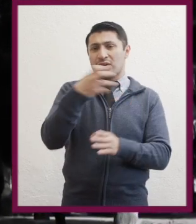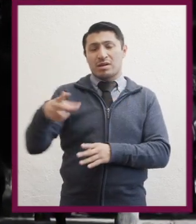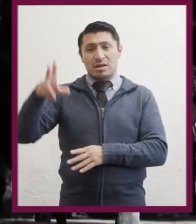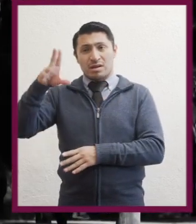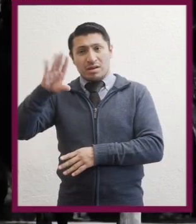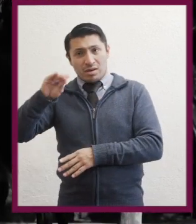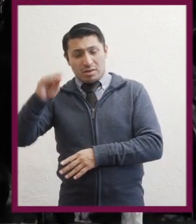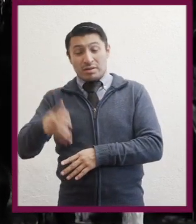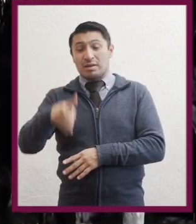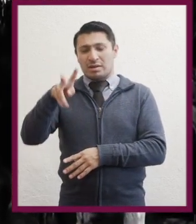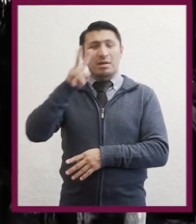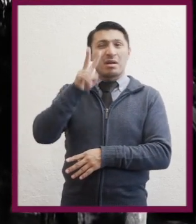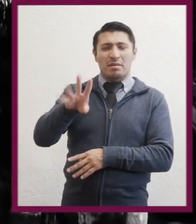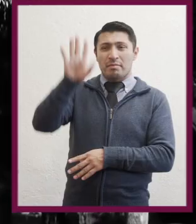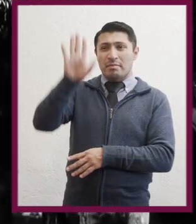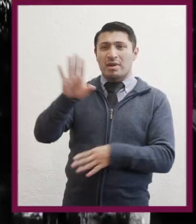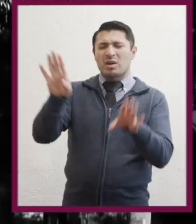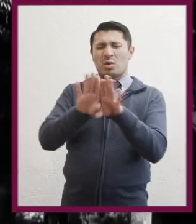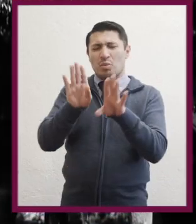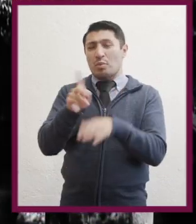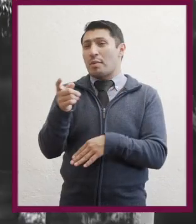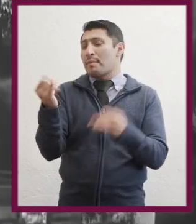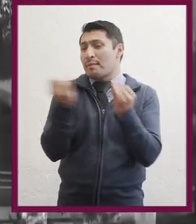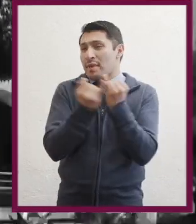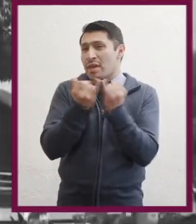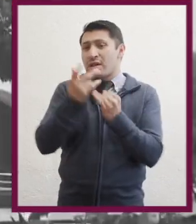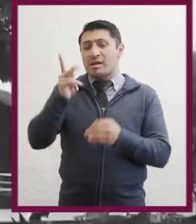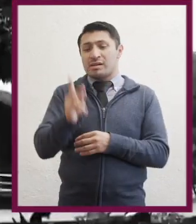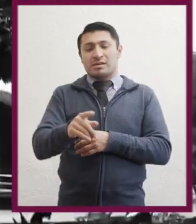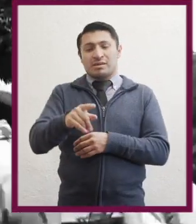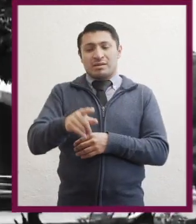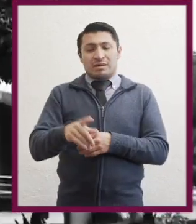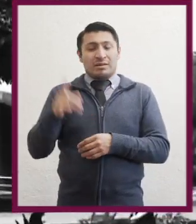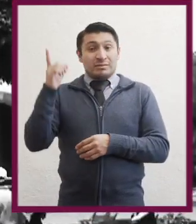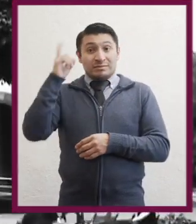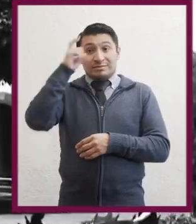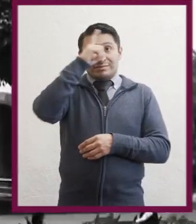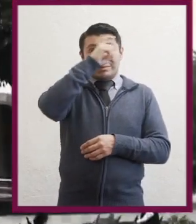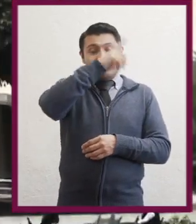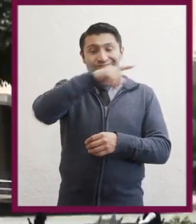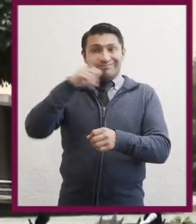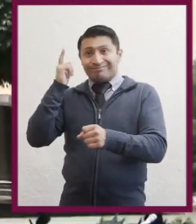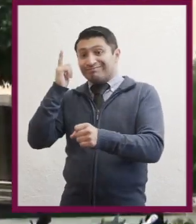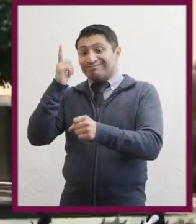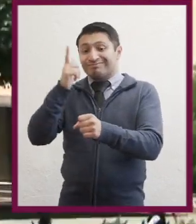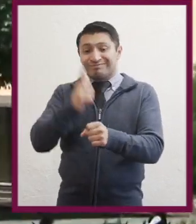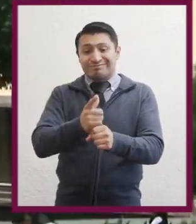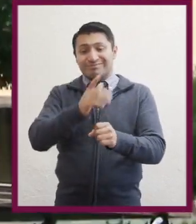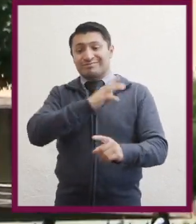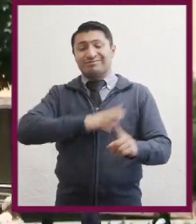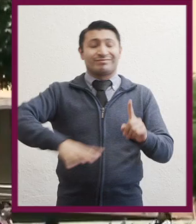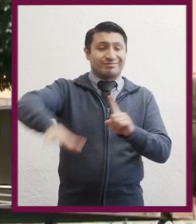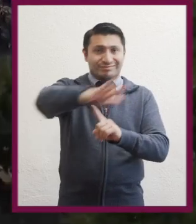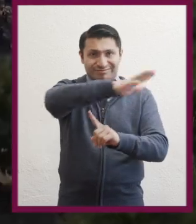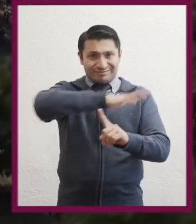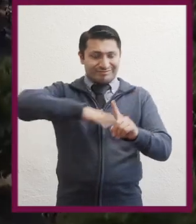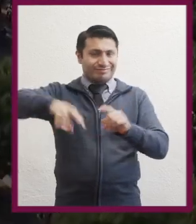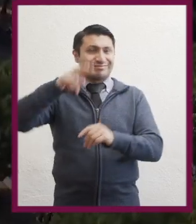1890, y aunque su aspecto se ha mantenido casi idéntico, no es fácil reconocerlo sin la intensa vida que lo